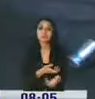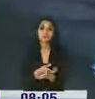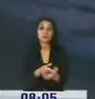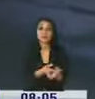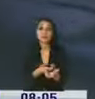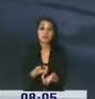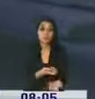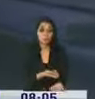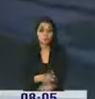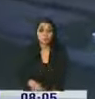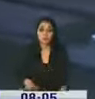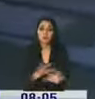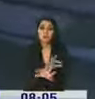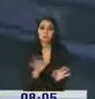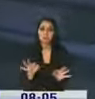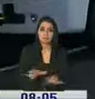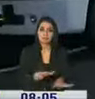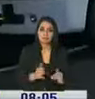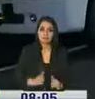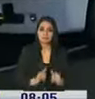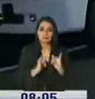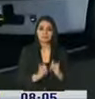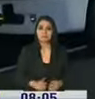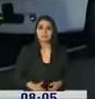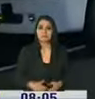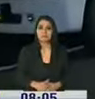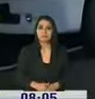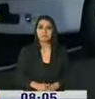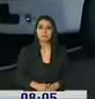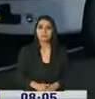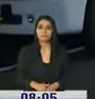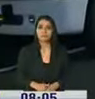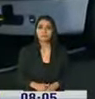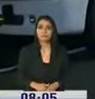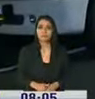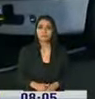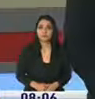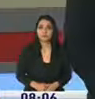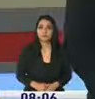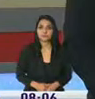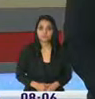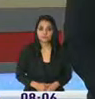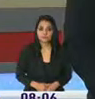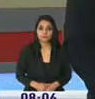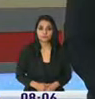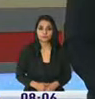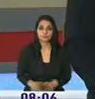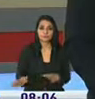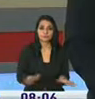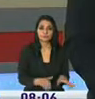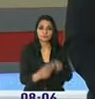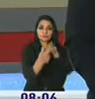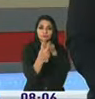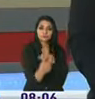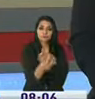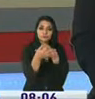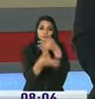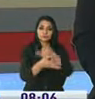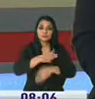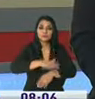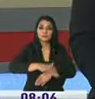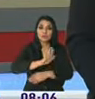coordinaron la limpieza de la calzada. En Quito informó Andrea Valarezo. Dentro de la audiencia por medidas